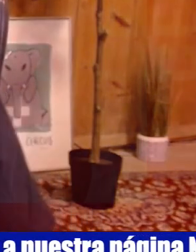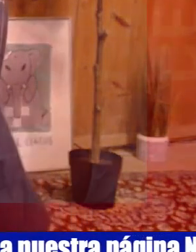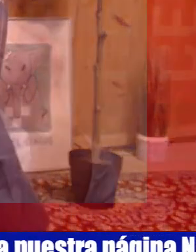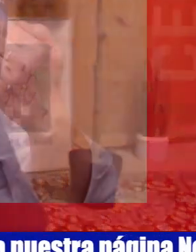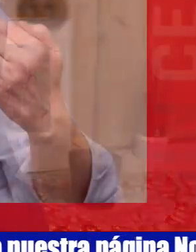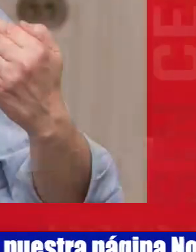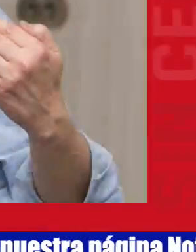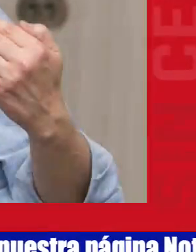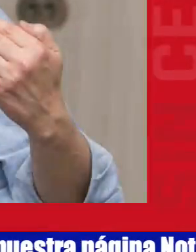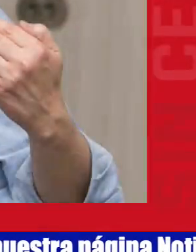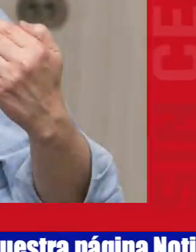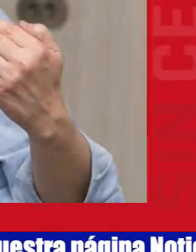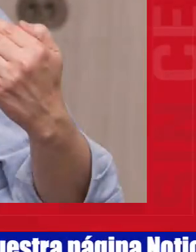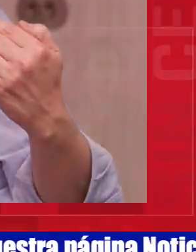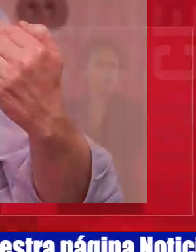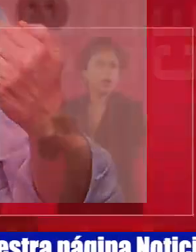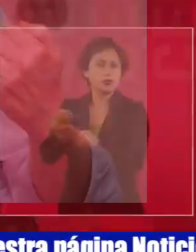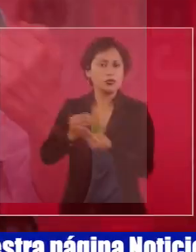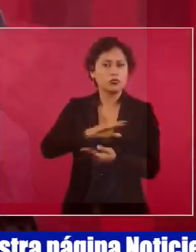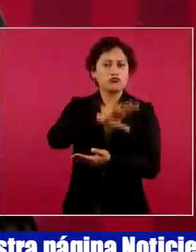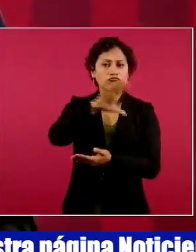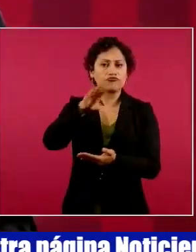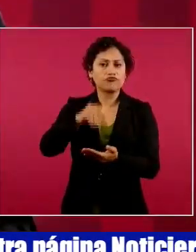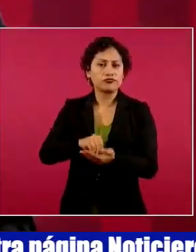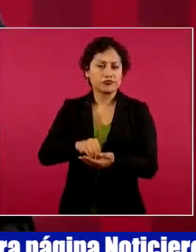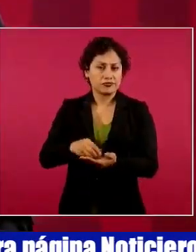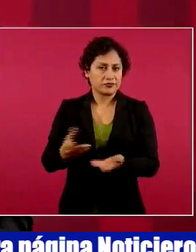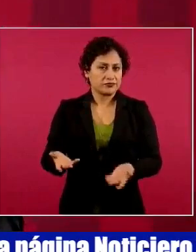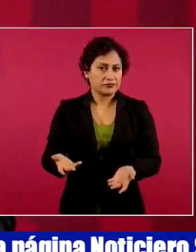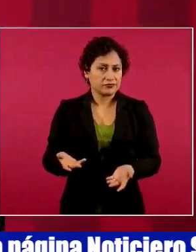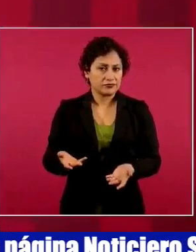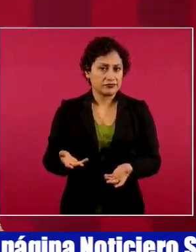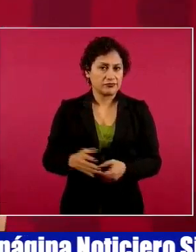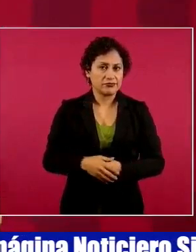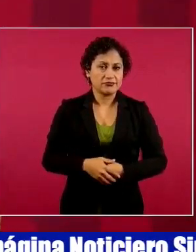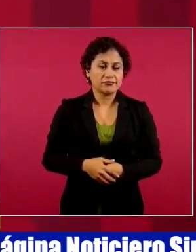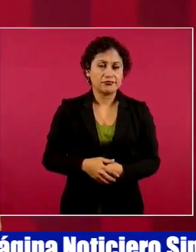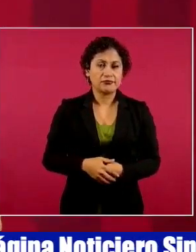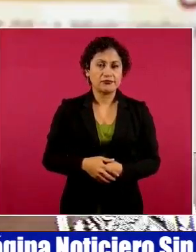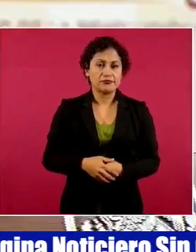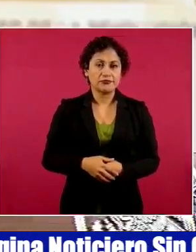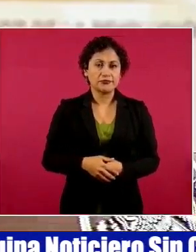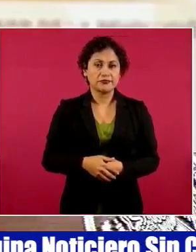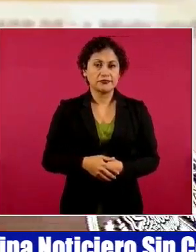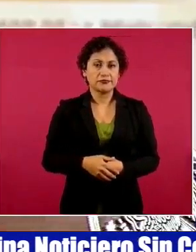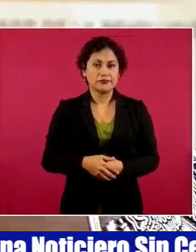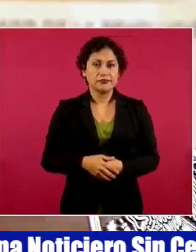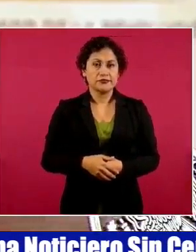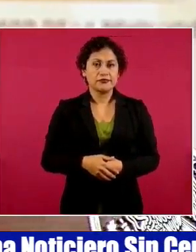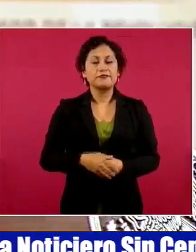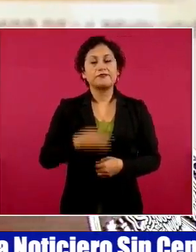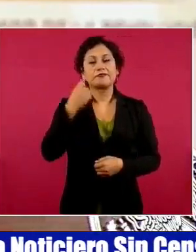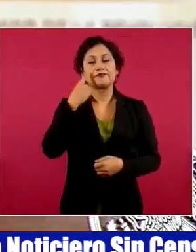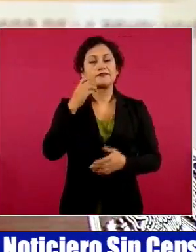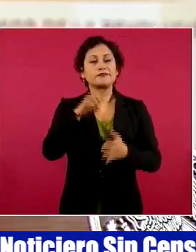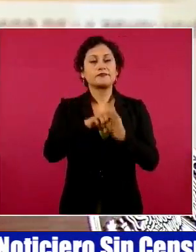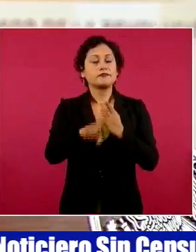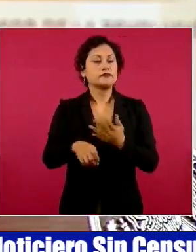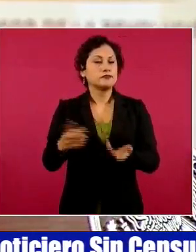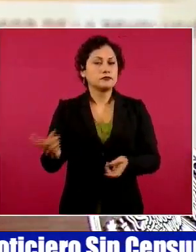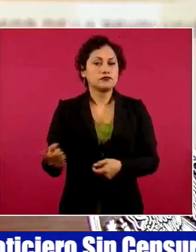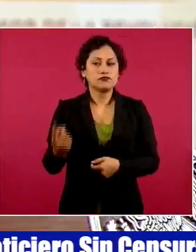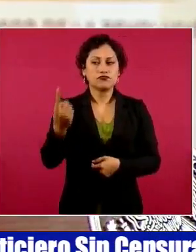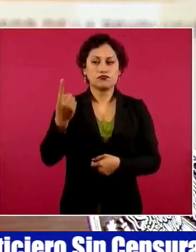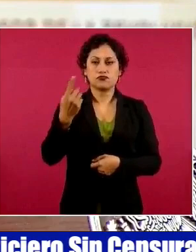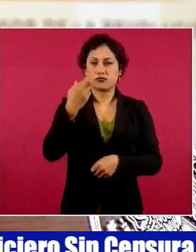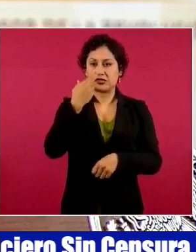sumamente predecibles? Dice que si le hacen un análisis, si les hacen un análisis a Ricardo Rafael y a Daniel Moreno de